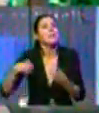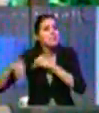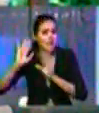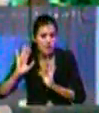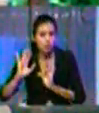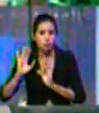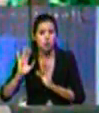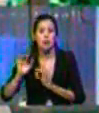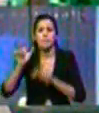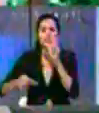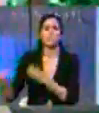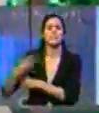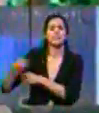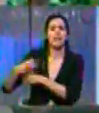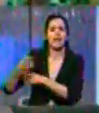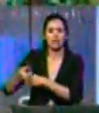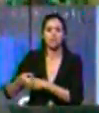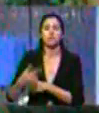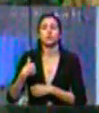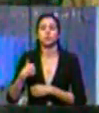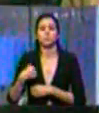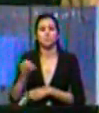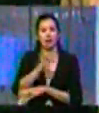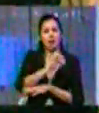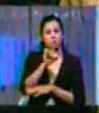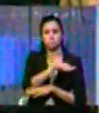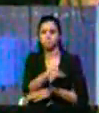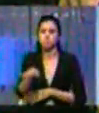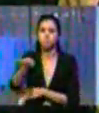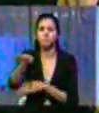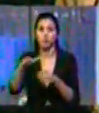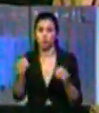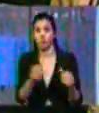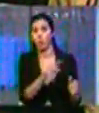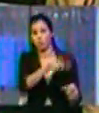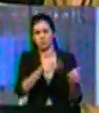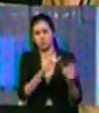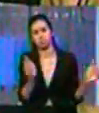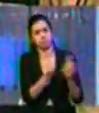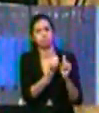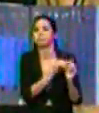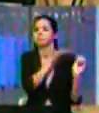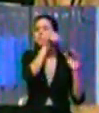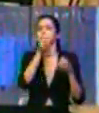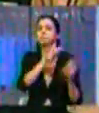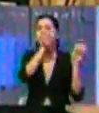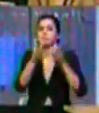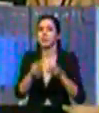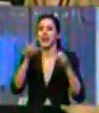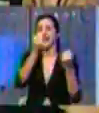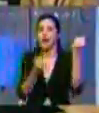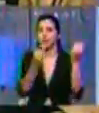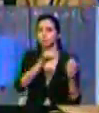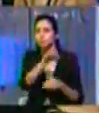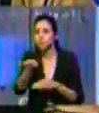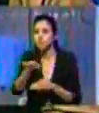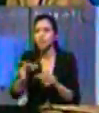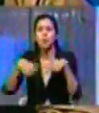vecinos me escribieron, y yo agarré el carro y me fui con unos compañeros y pasamos por Los Rosales, zonas que conozco muy